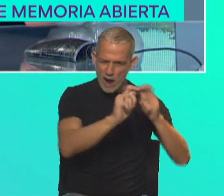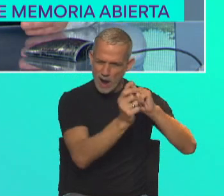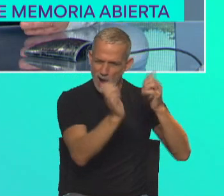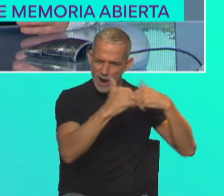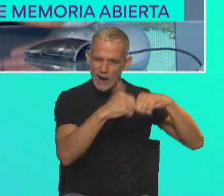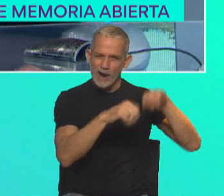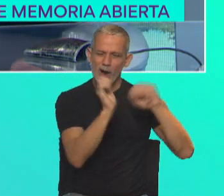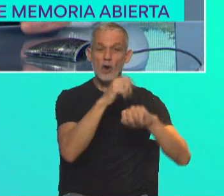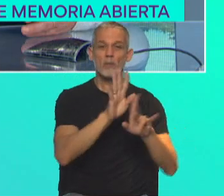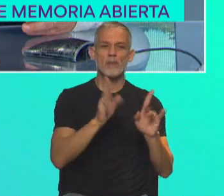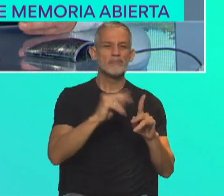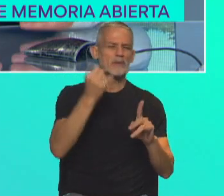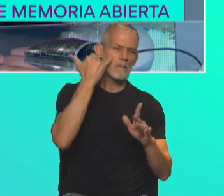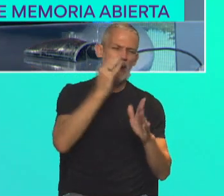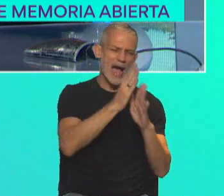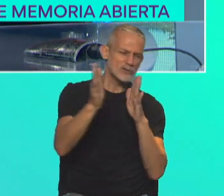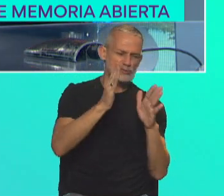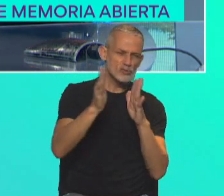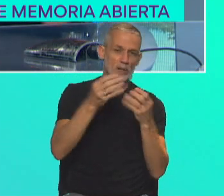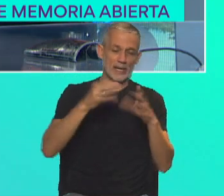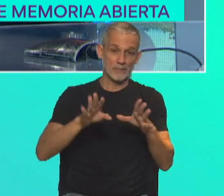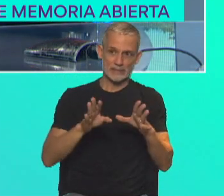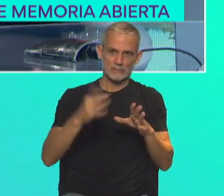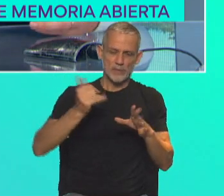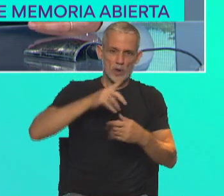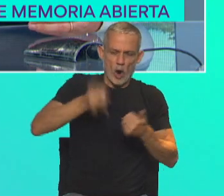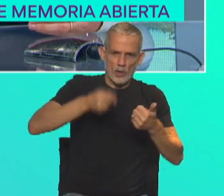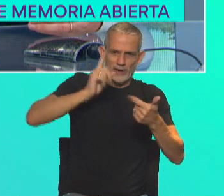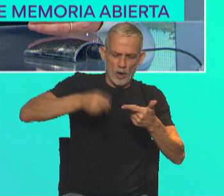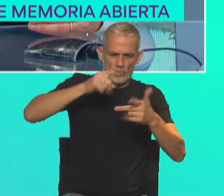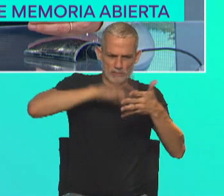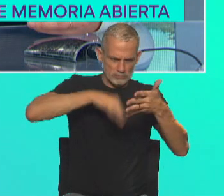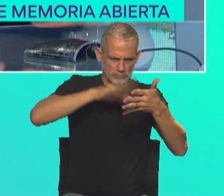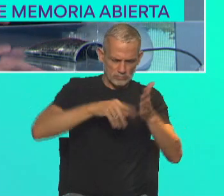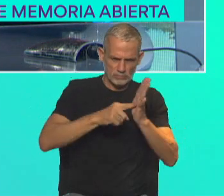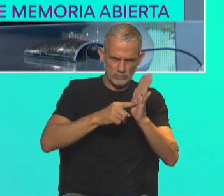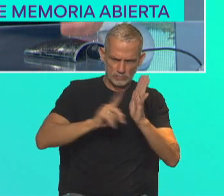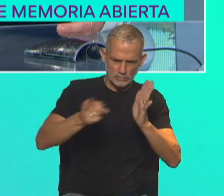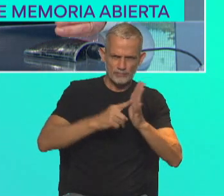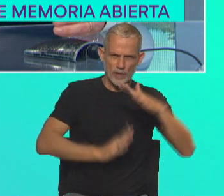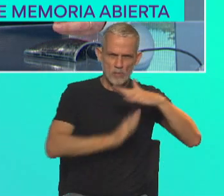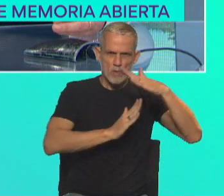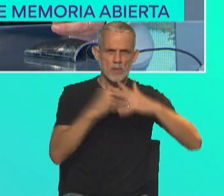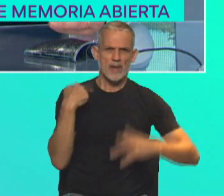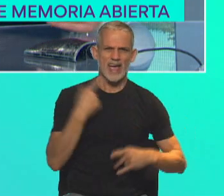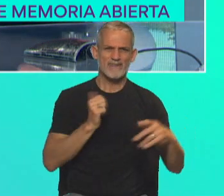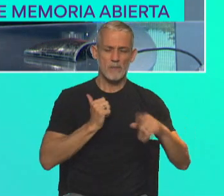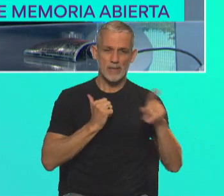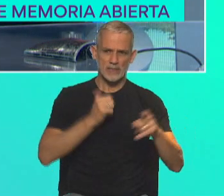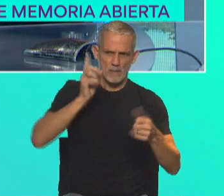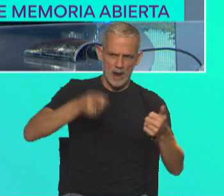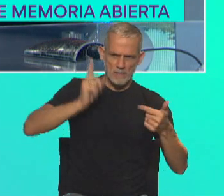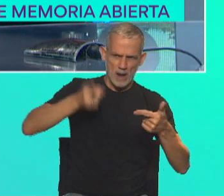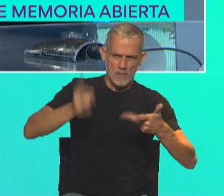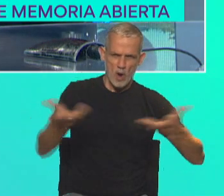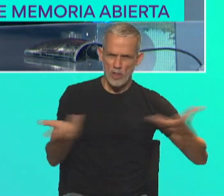desde fines de mayo empiezan a aparecer órdenes emitidas por el Comando General de las Fuerzas Armadas que